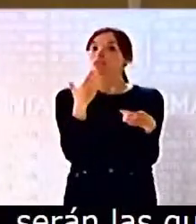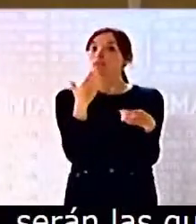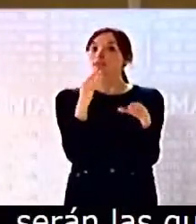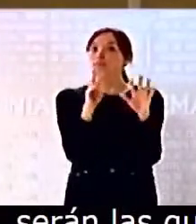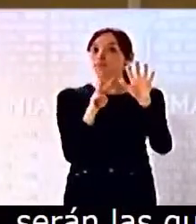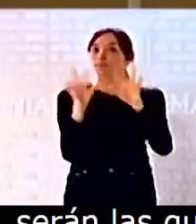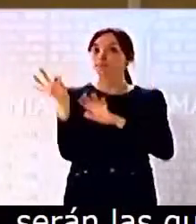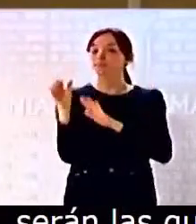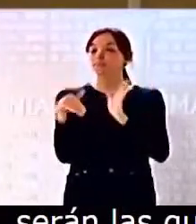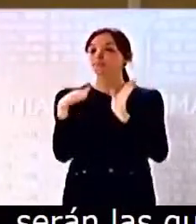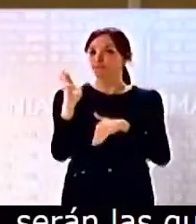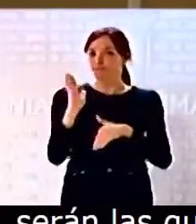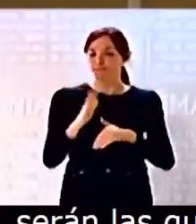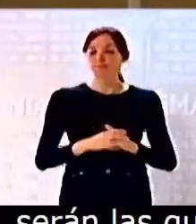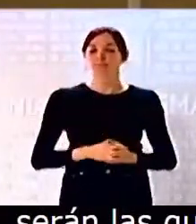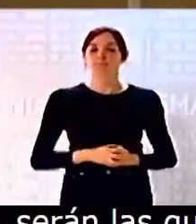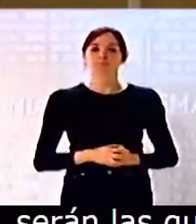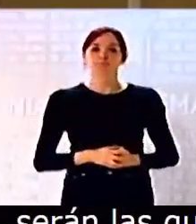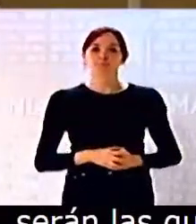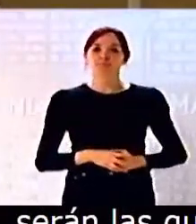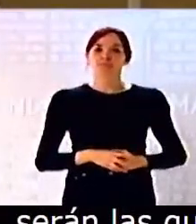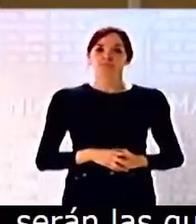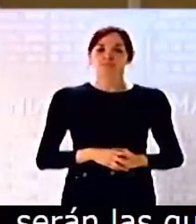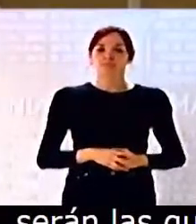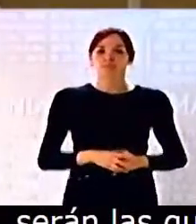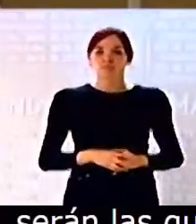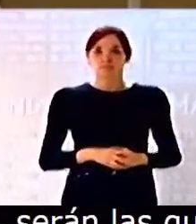70 años en este momento.